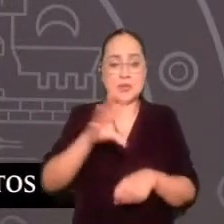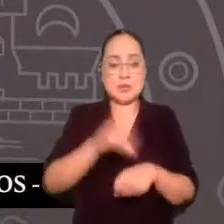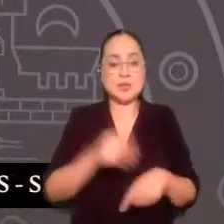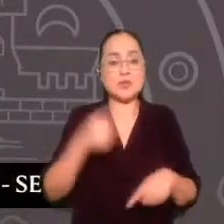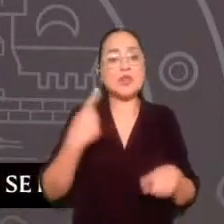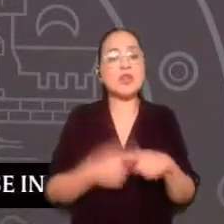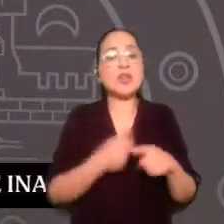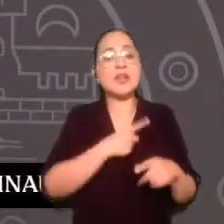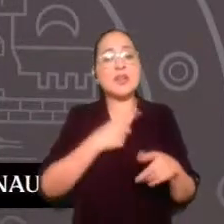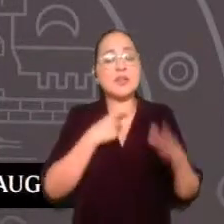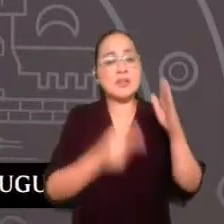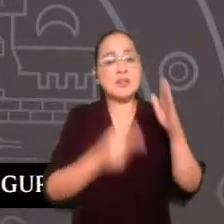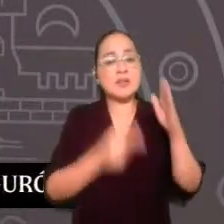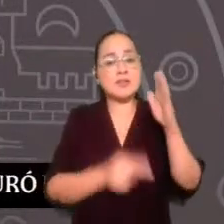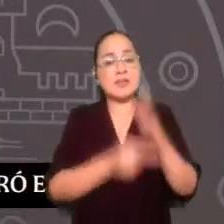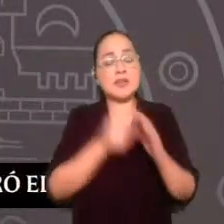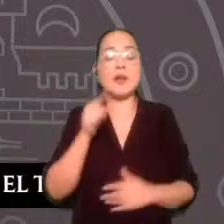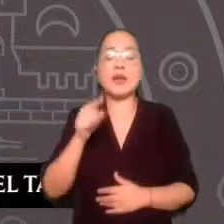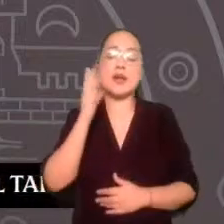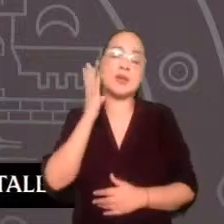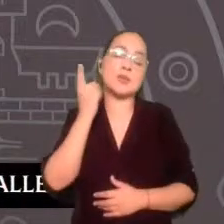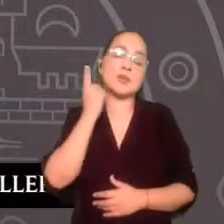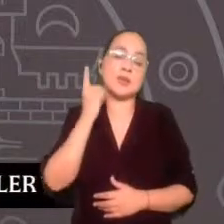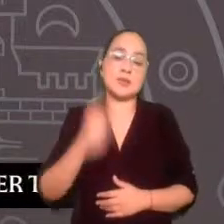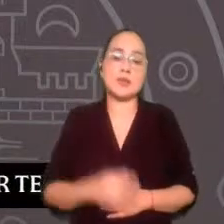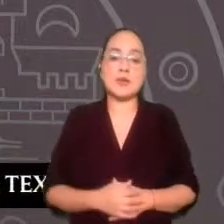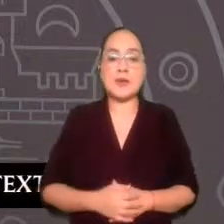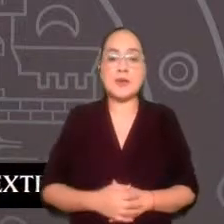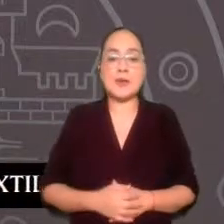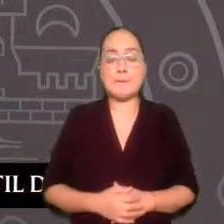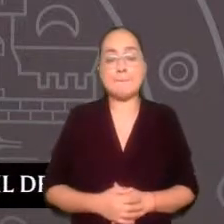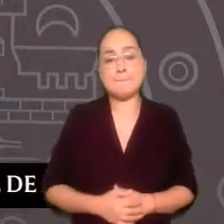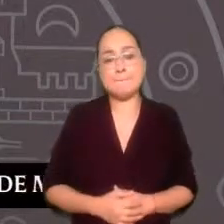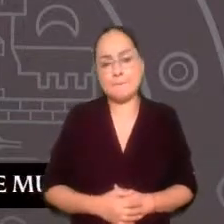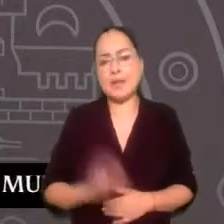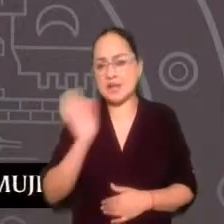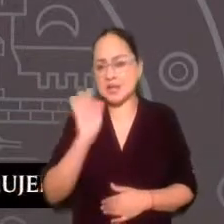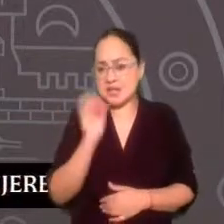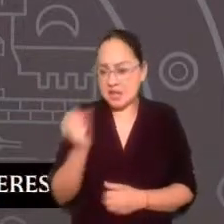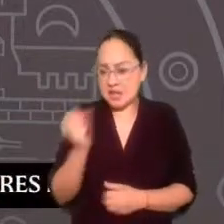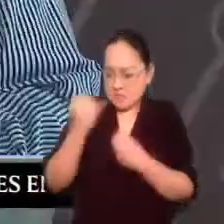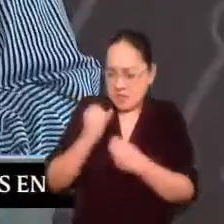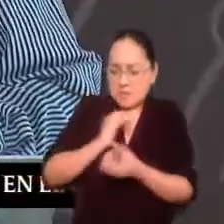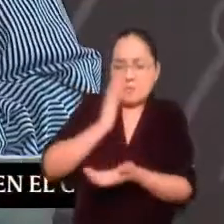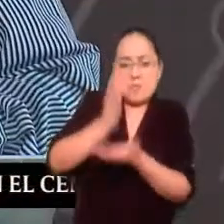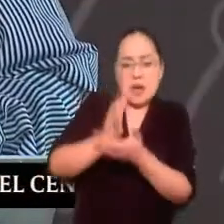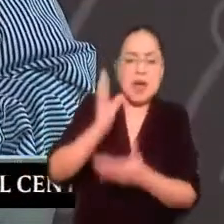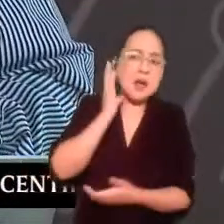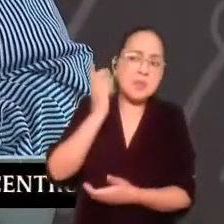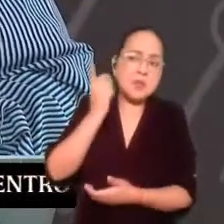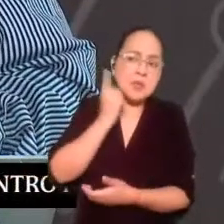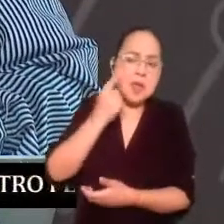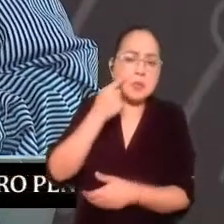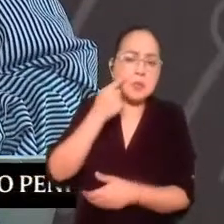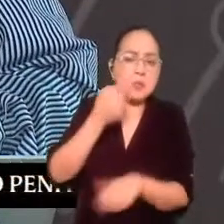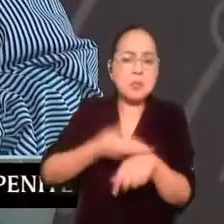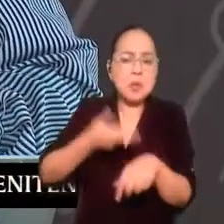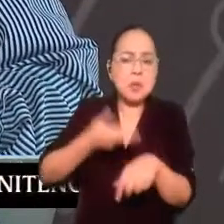Entonces, si fuera así, lo haríamos muy transparente, ¿no? Y iríamos al Congreso. Vamos a ver qué.